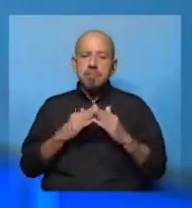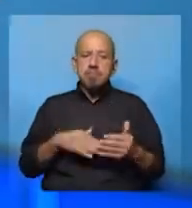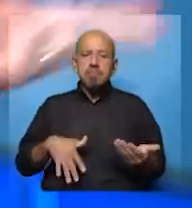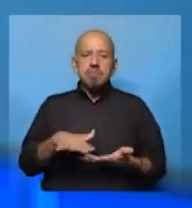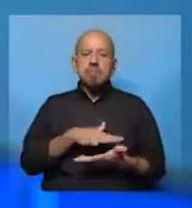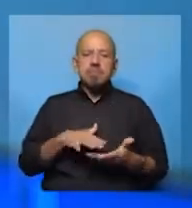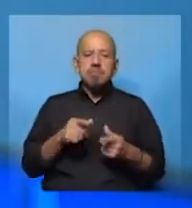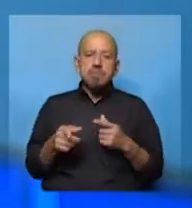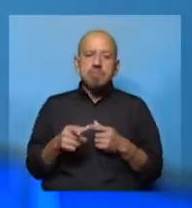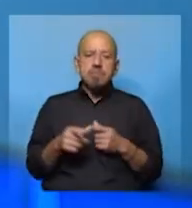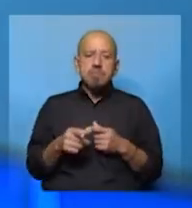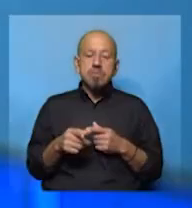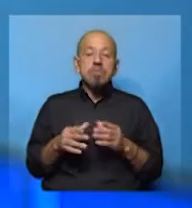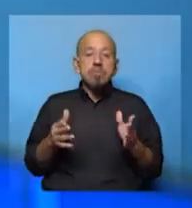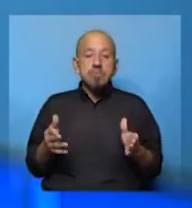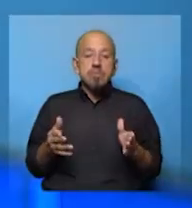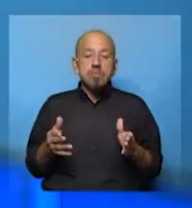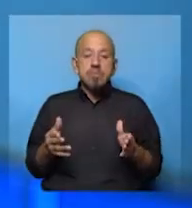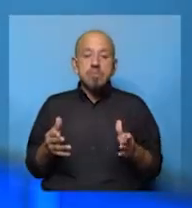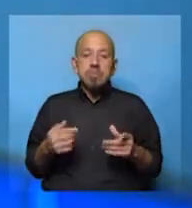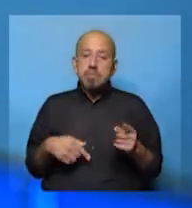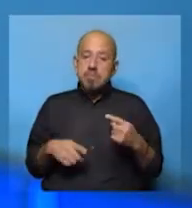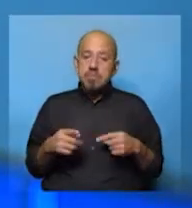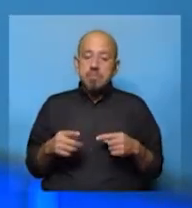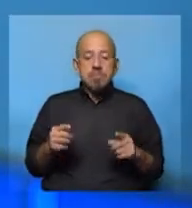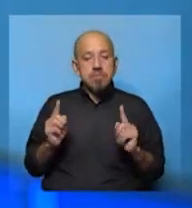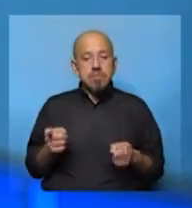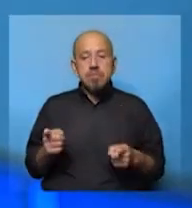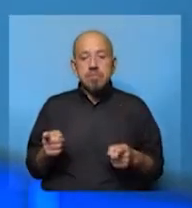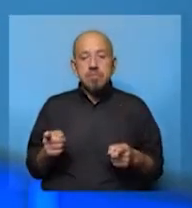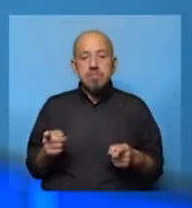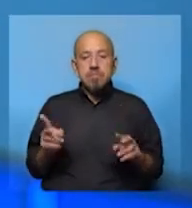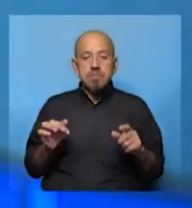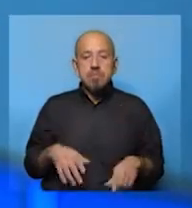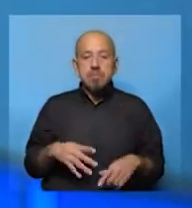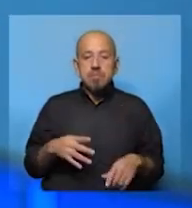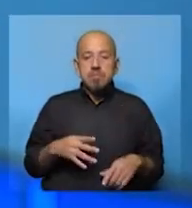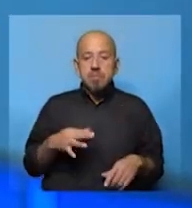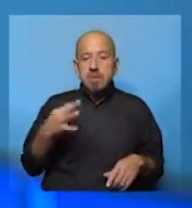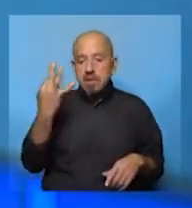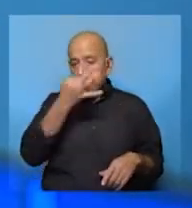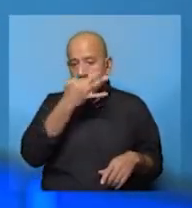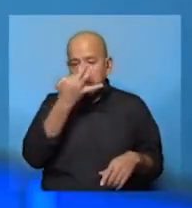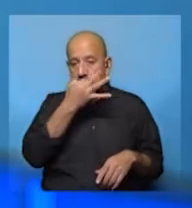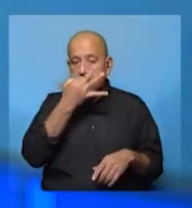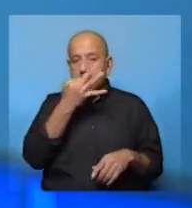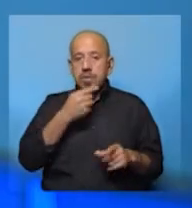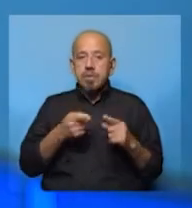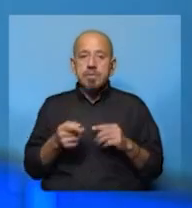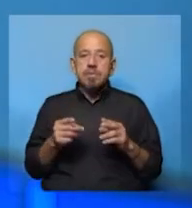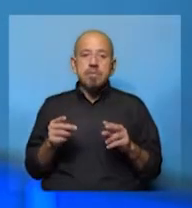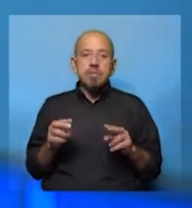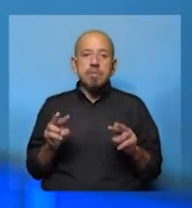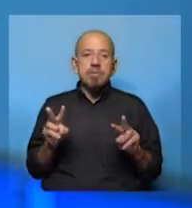esas cosas las dicen los estudios que hemos hecho Además del tema del consumo problemático y además sobre todo de un